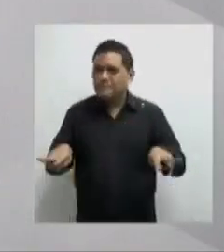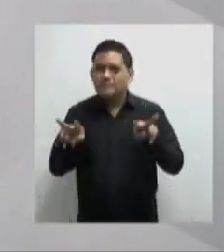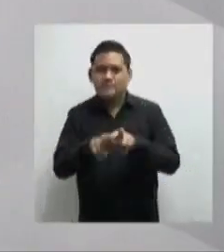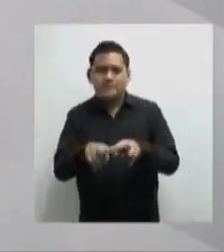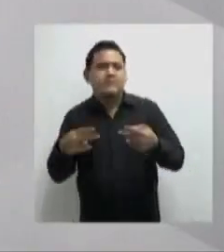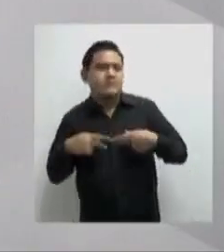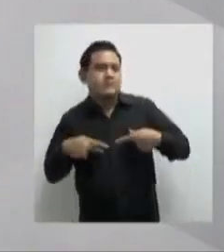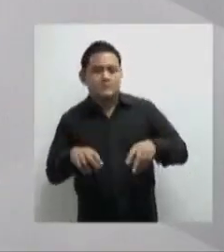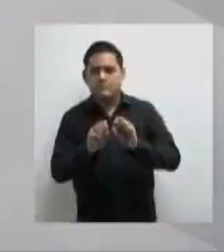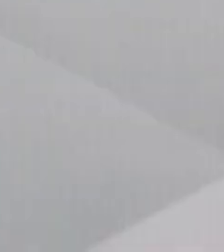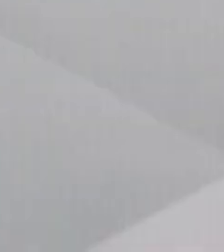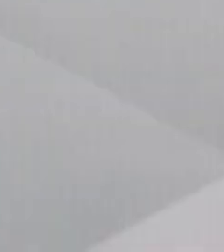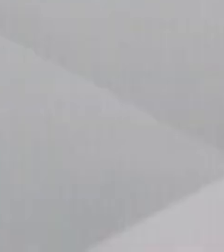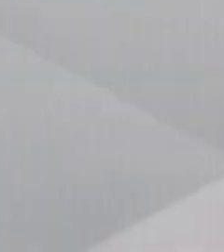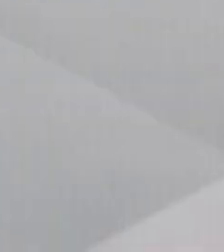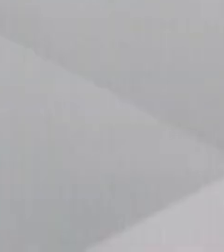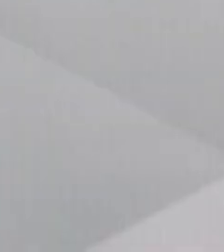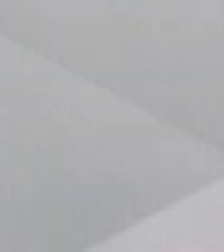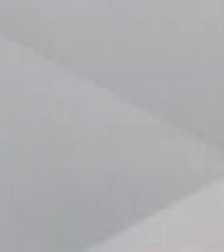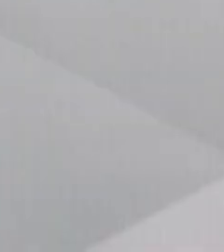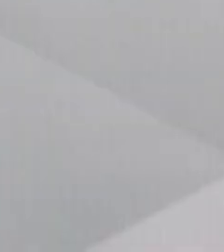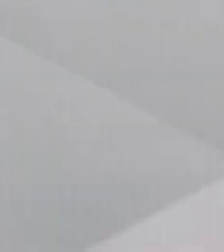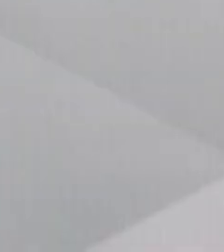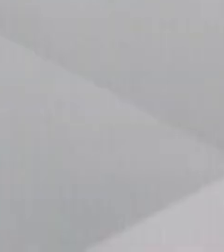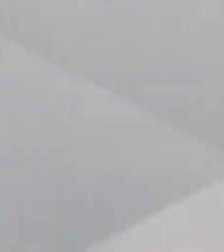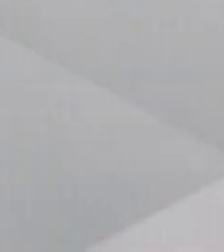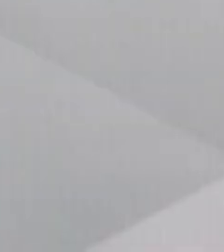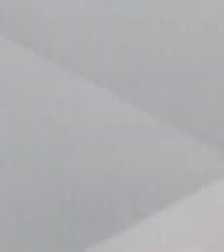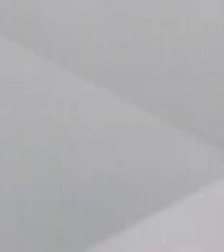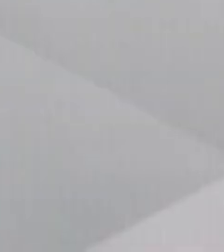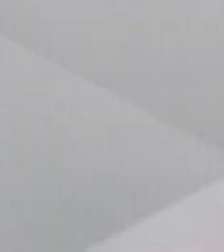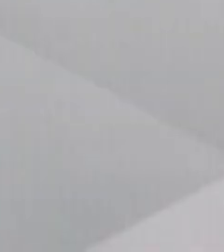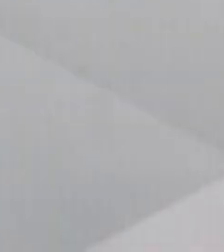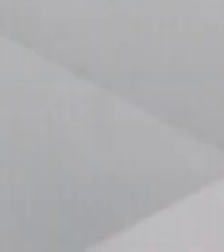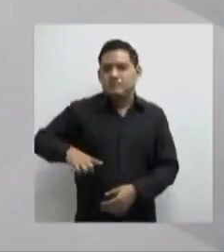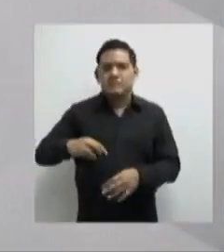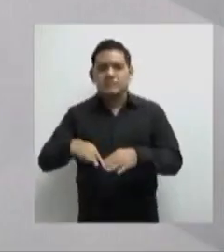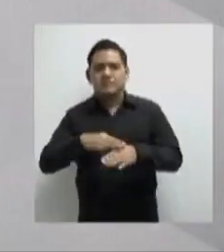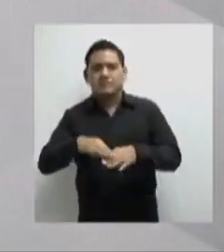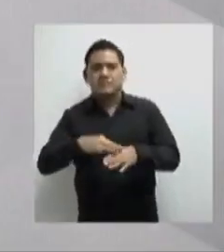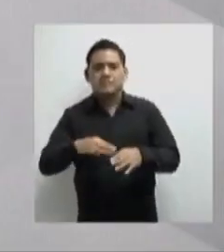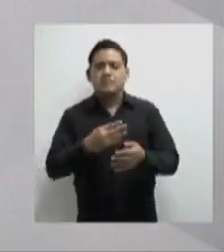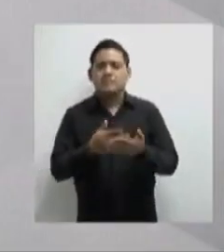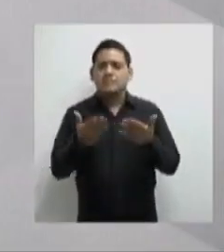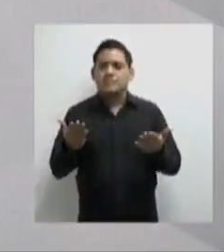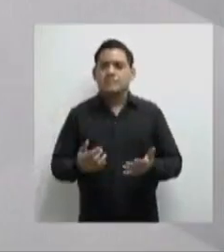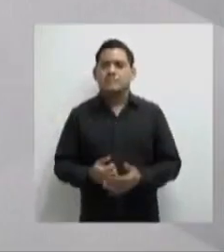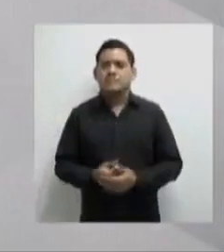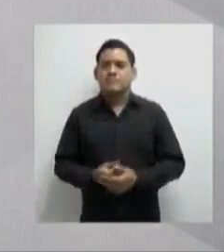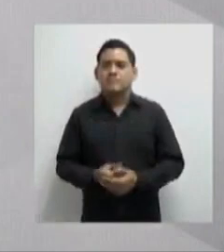para regresarle lo que se les ha quitado a las zonas indígenas. Noticias TVT.